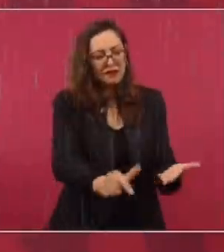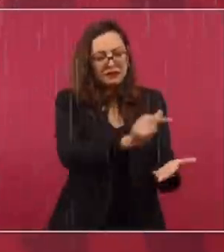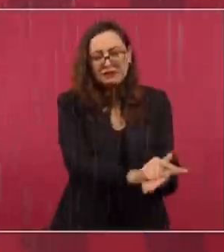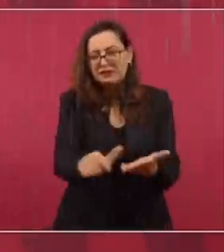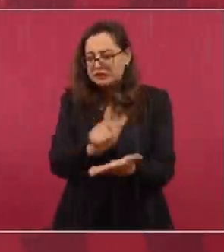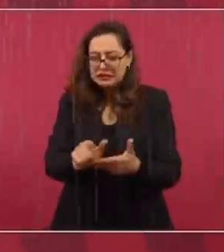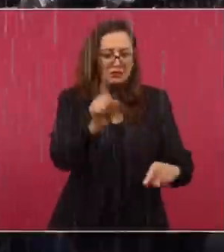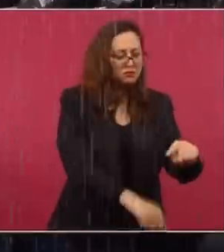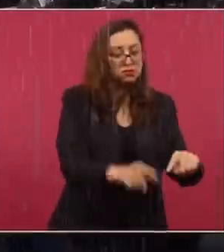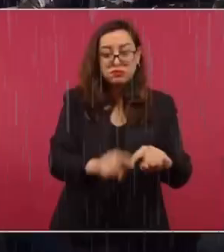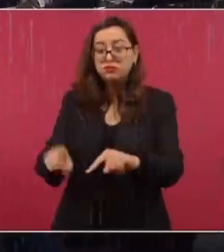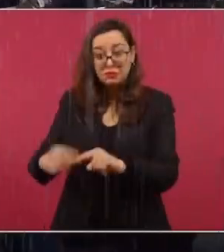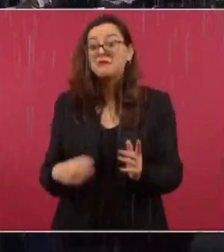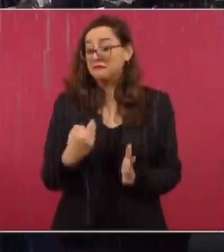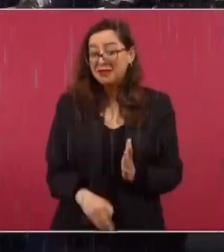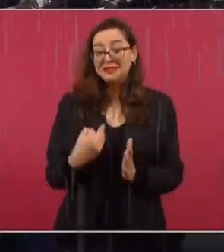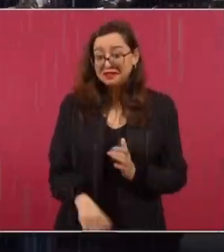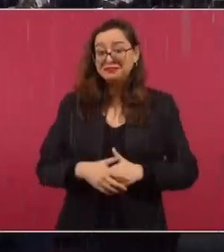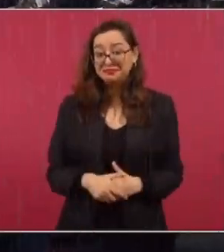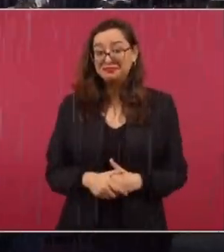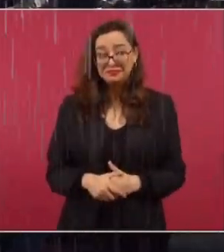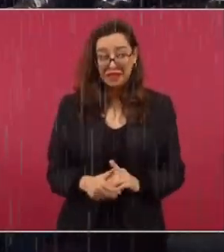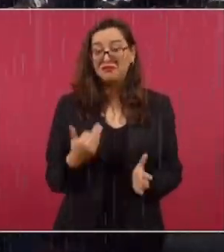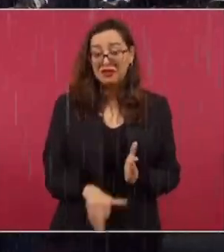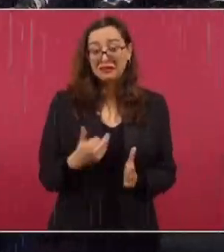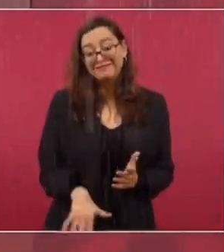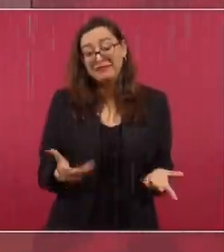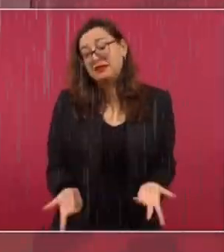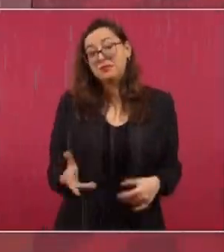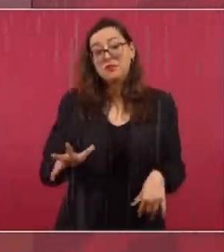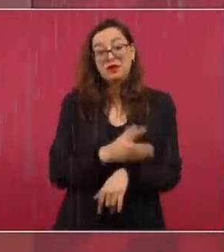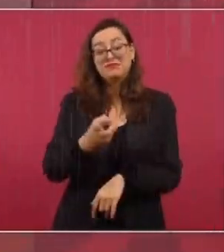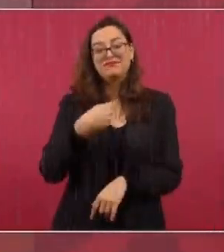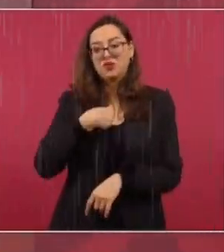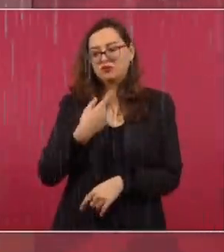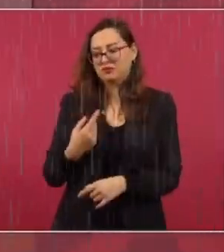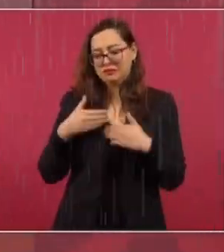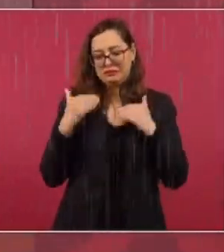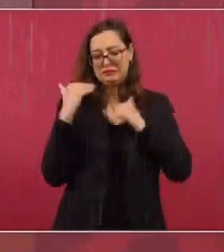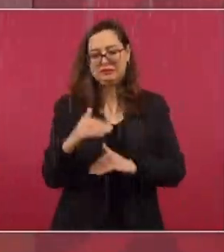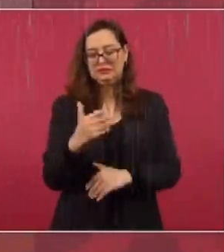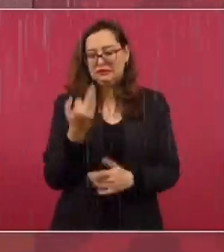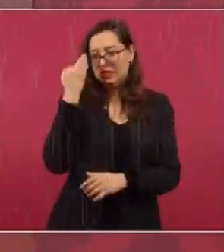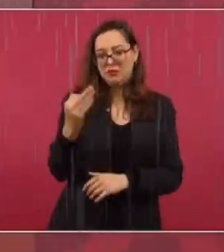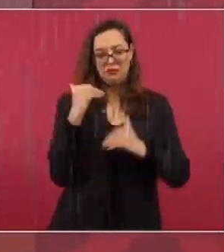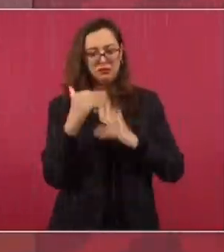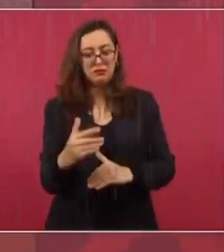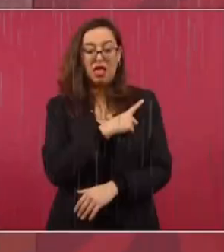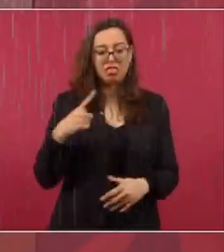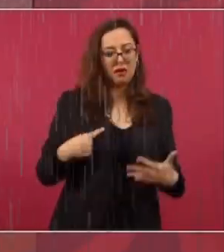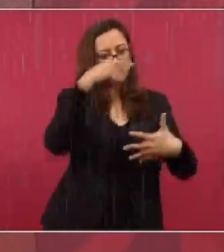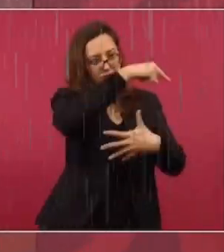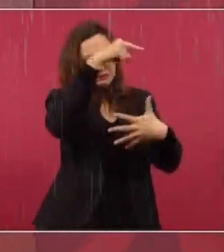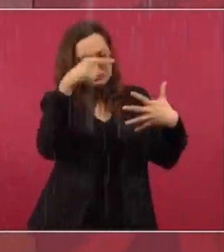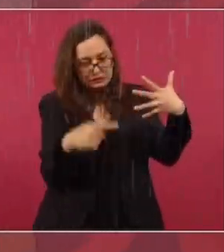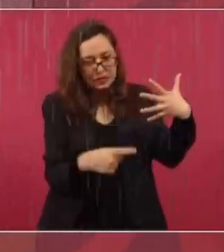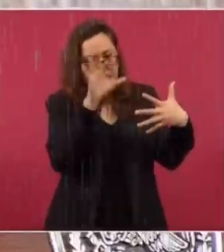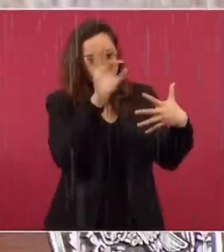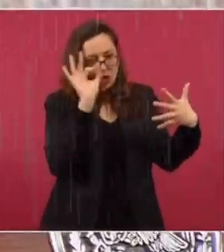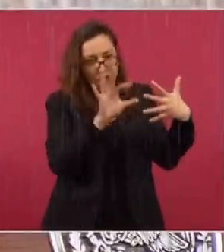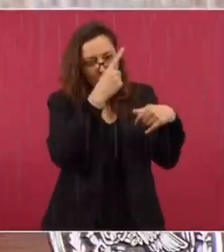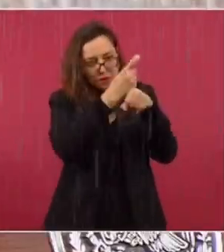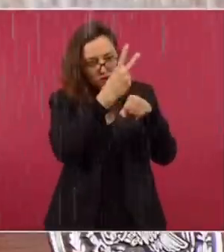bueno el que se definieran prioridades. Por eso la política, la administración pública,